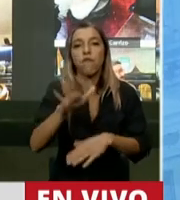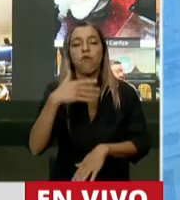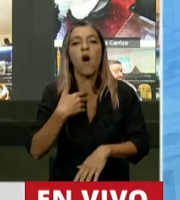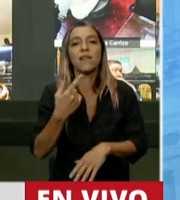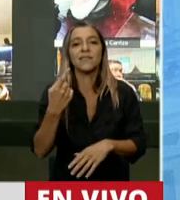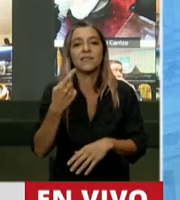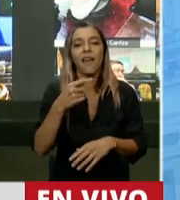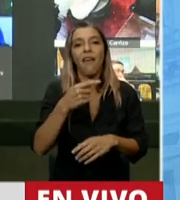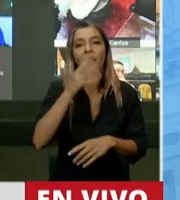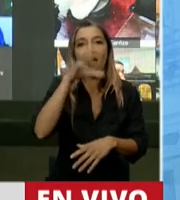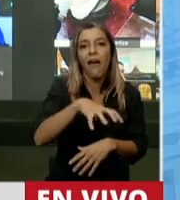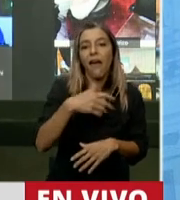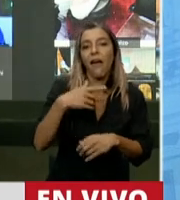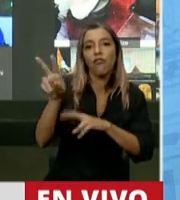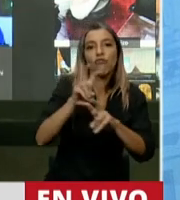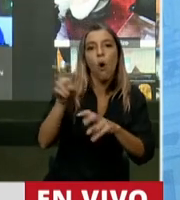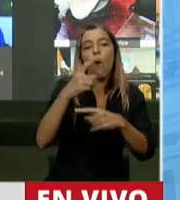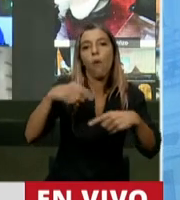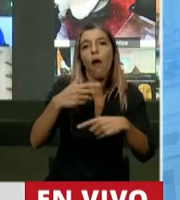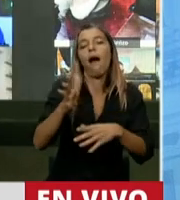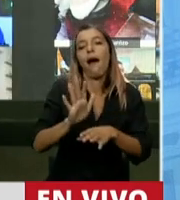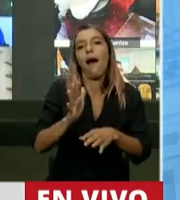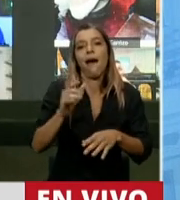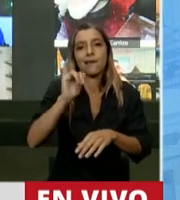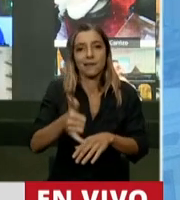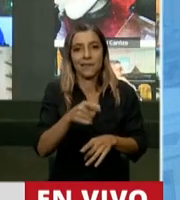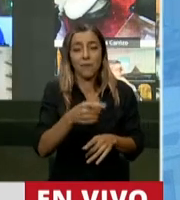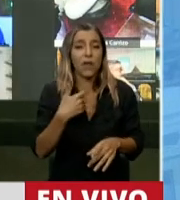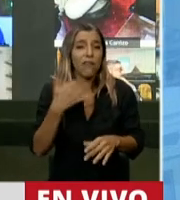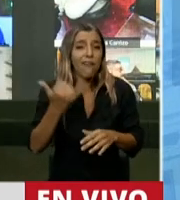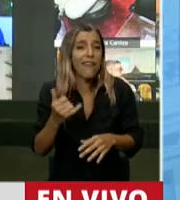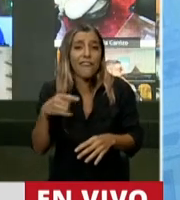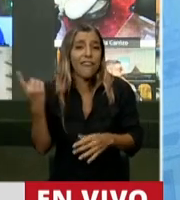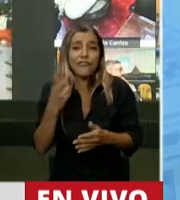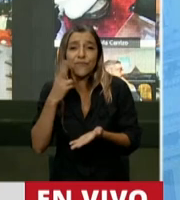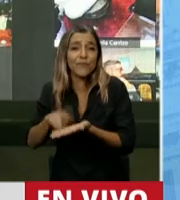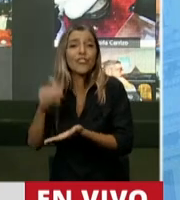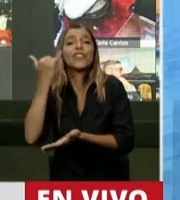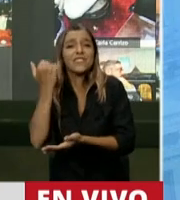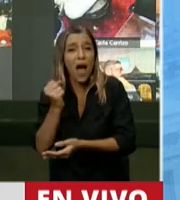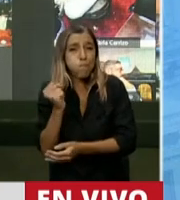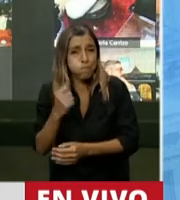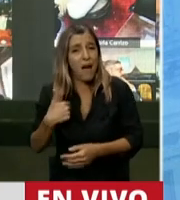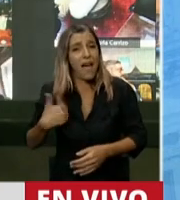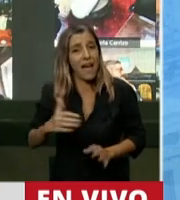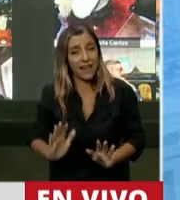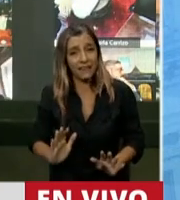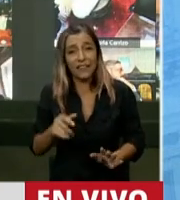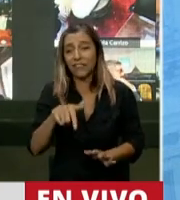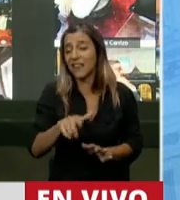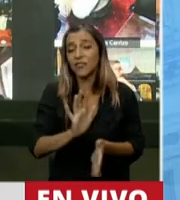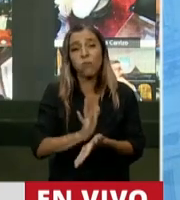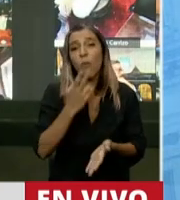que están vigentes en nuestro país. Así que la verdad que es un impuesto confiscatorio y